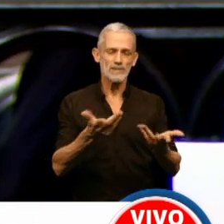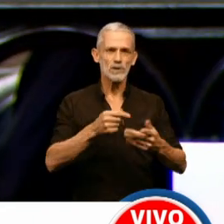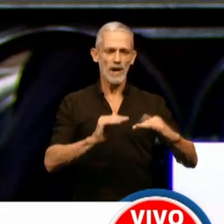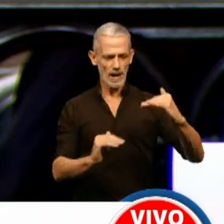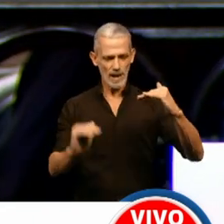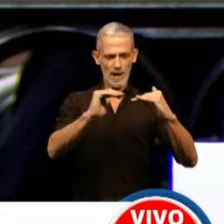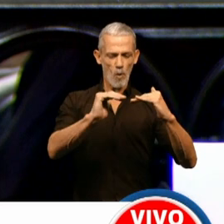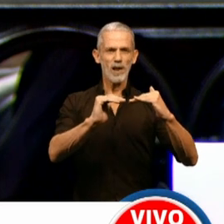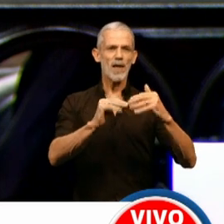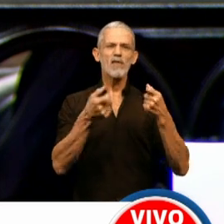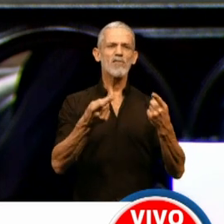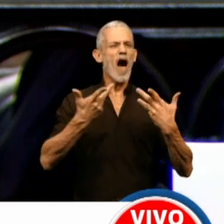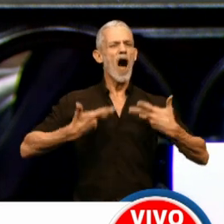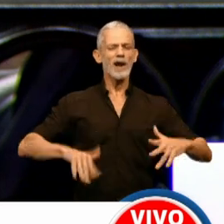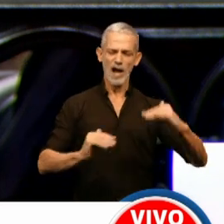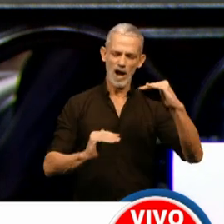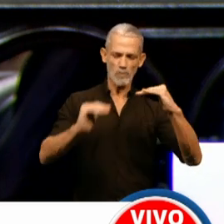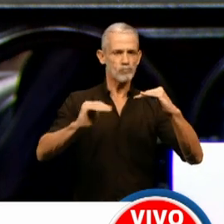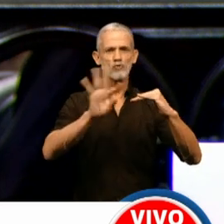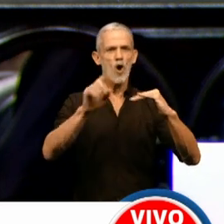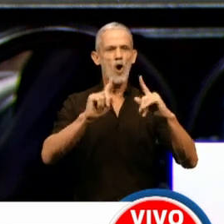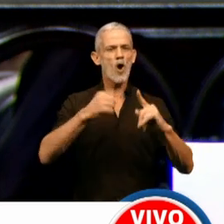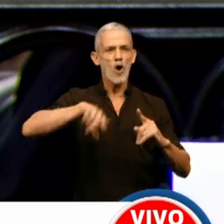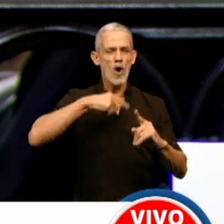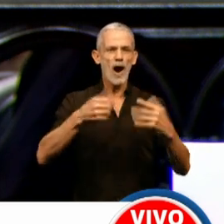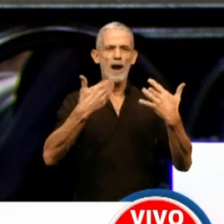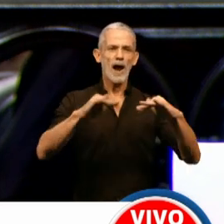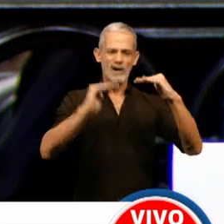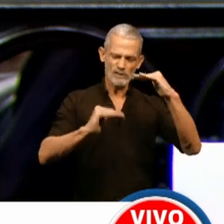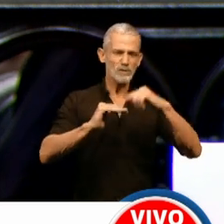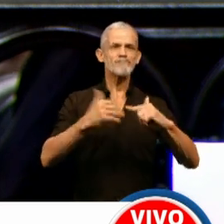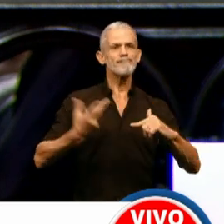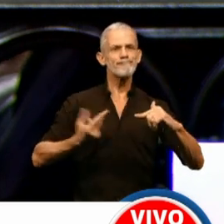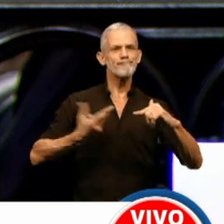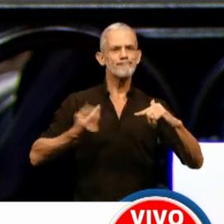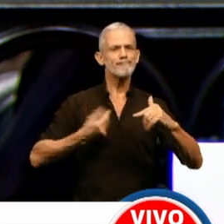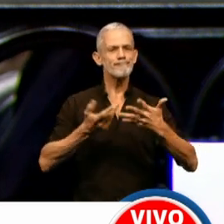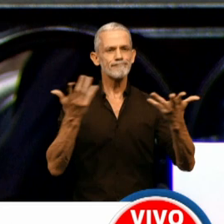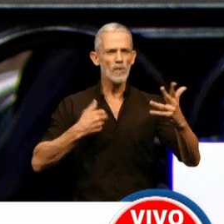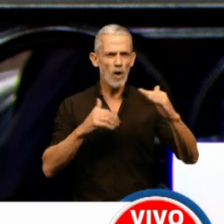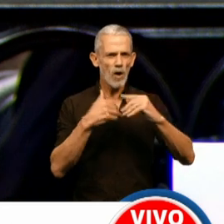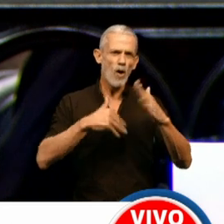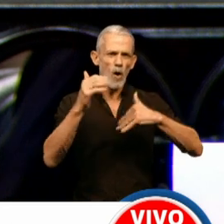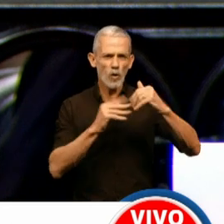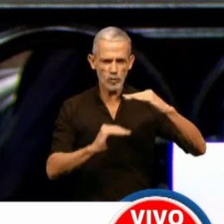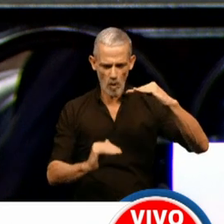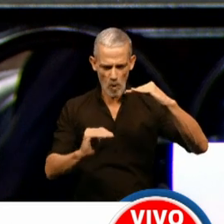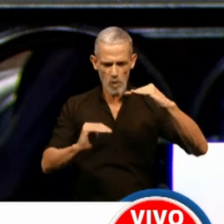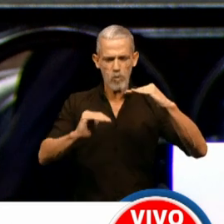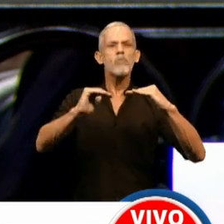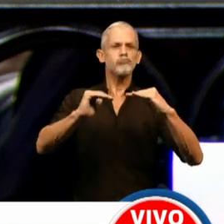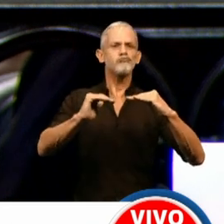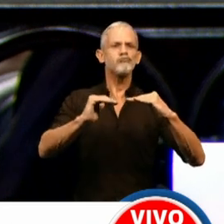igualdad no está dada la igualdad nos ha sido negada la construcción de la igualdad es un acto de reparación